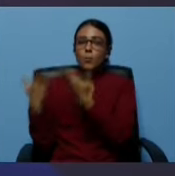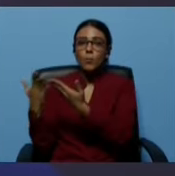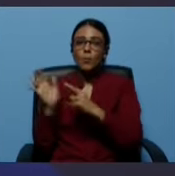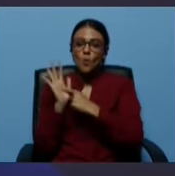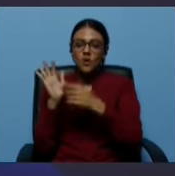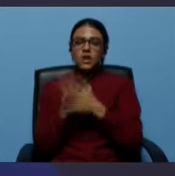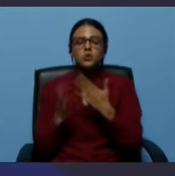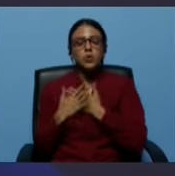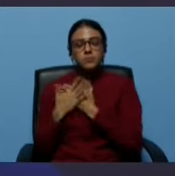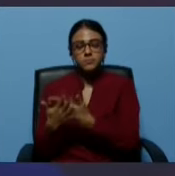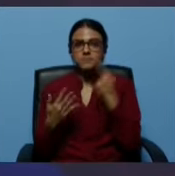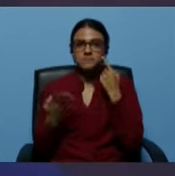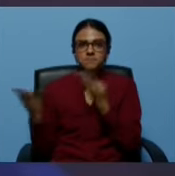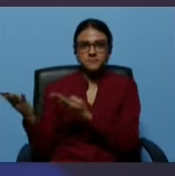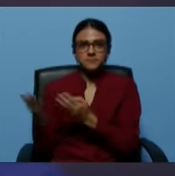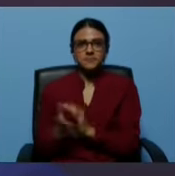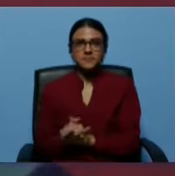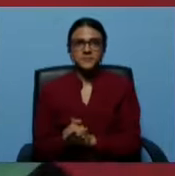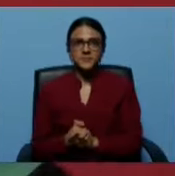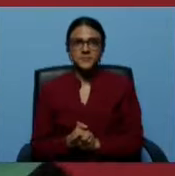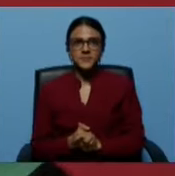pueblo. Veamos.